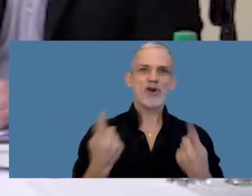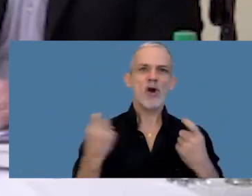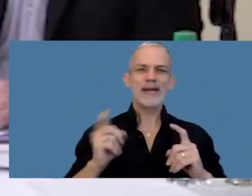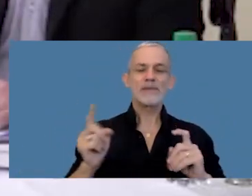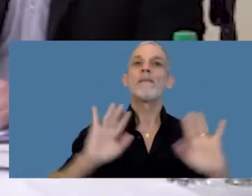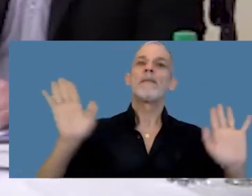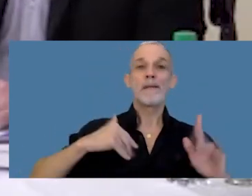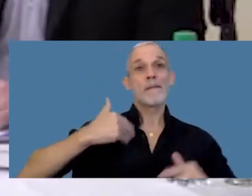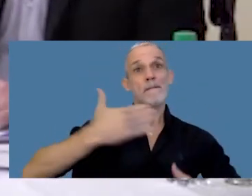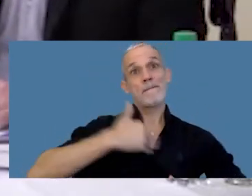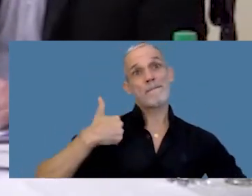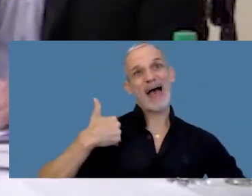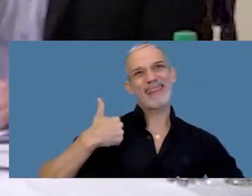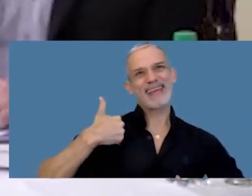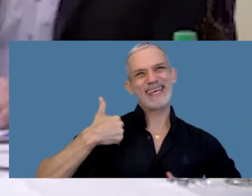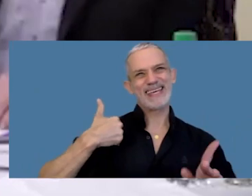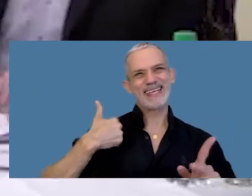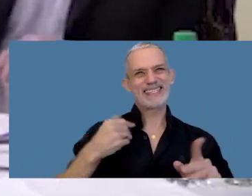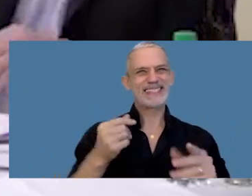materno.